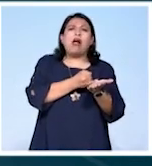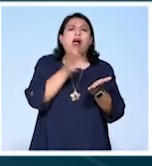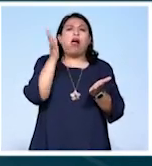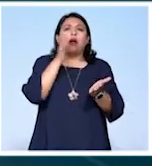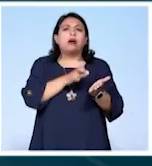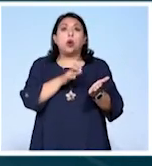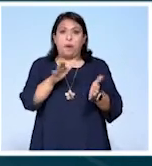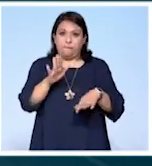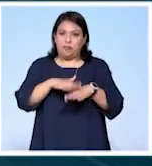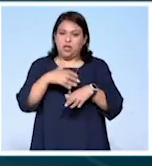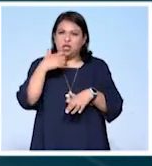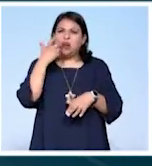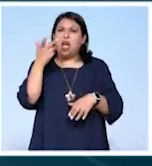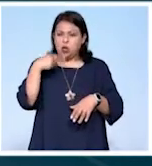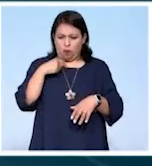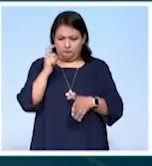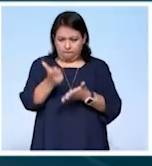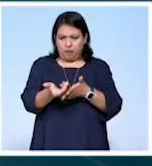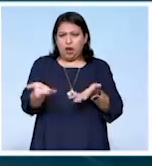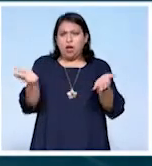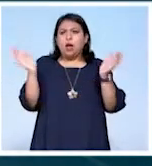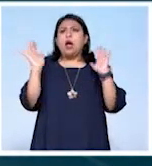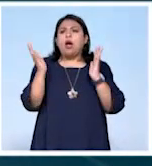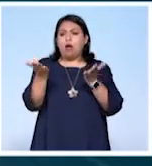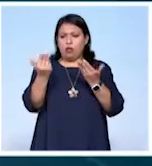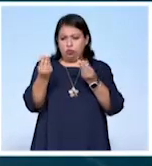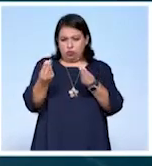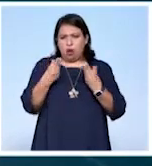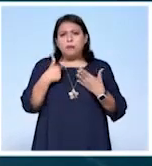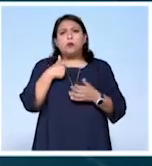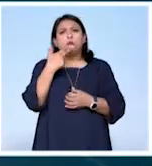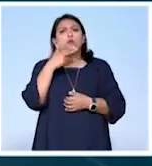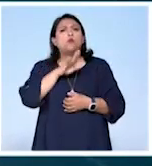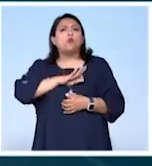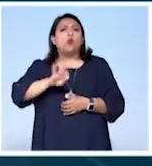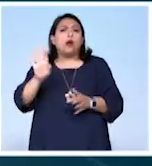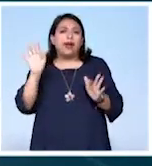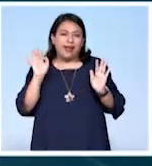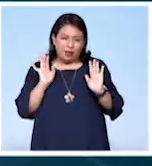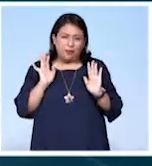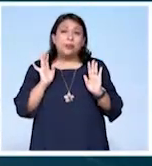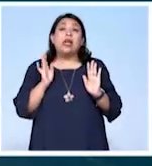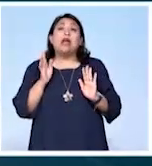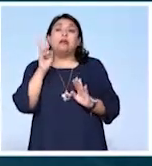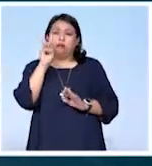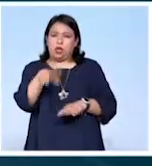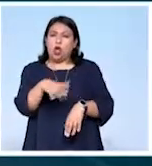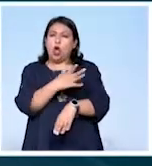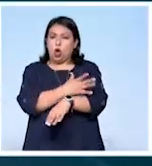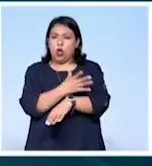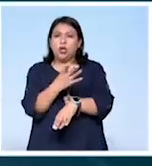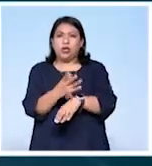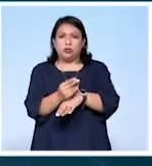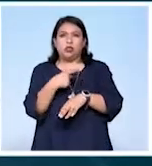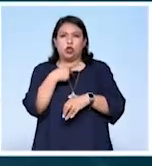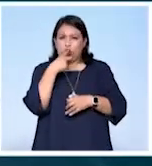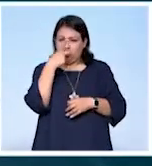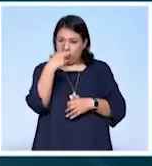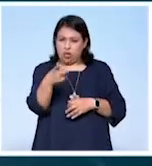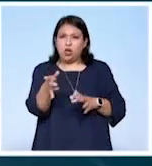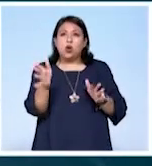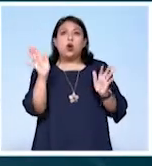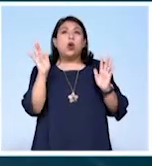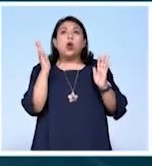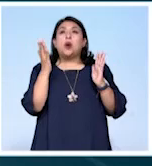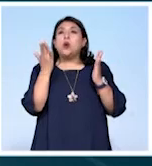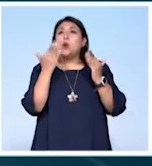ibas a fomentar, porque iban a decir, ya te pagué y ahora puedo seguirlo usando. En este momento, así honestamente, te lo digo con todas sus letras, no